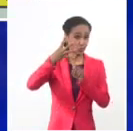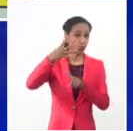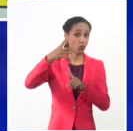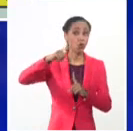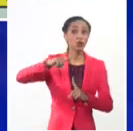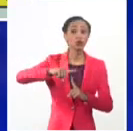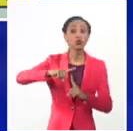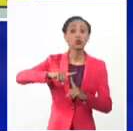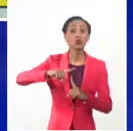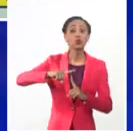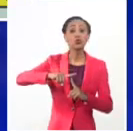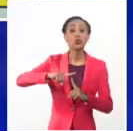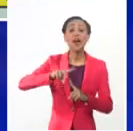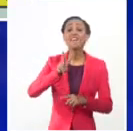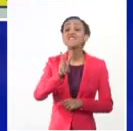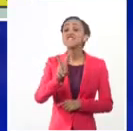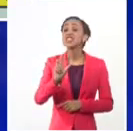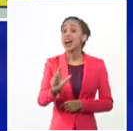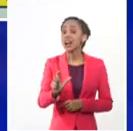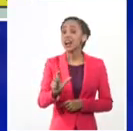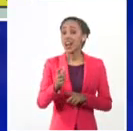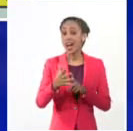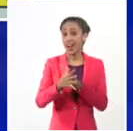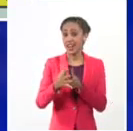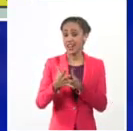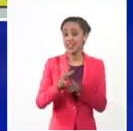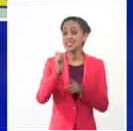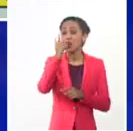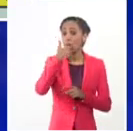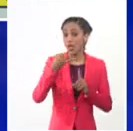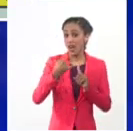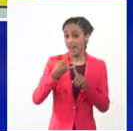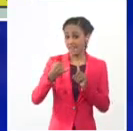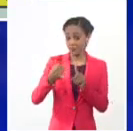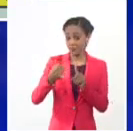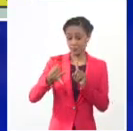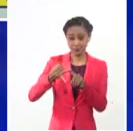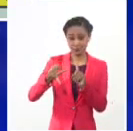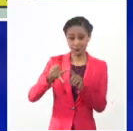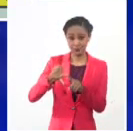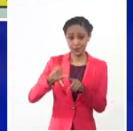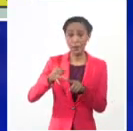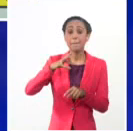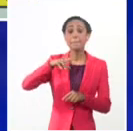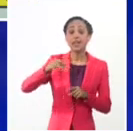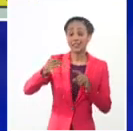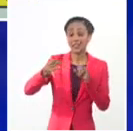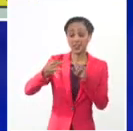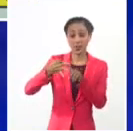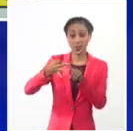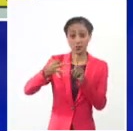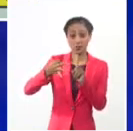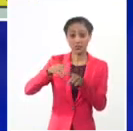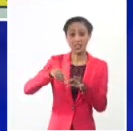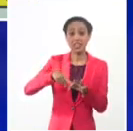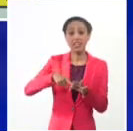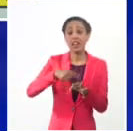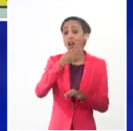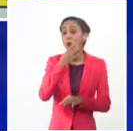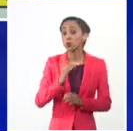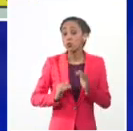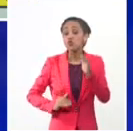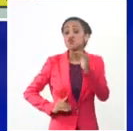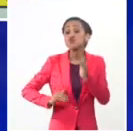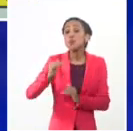Villa Clara, Ciego de Ávila, Pinar del Río y el municipio especial, con tasa de incidencia superior a